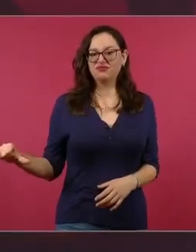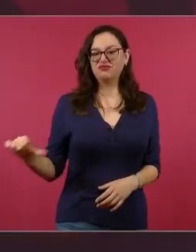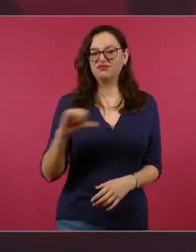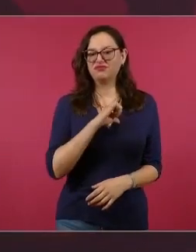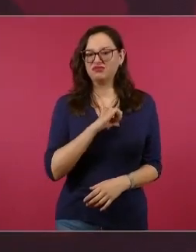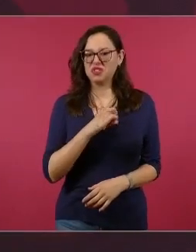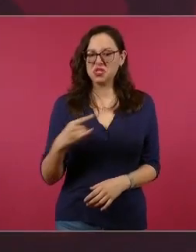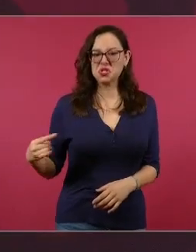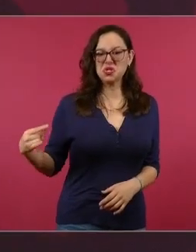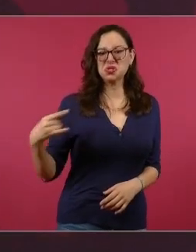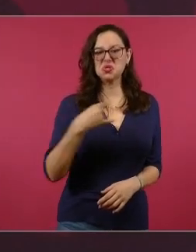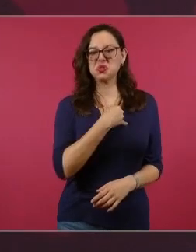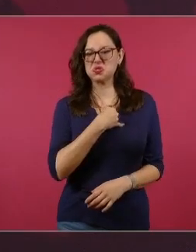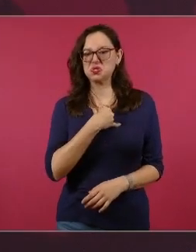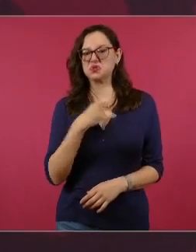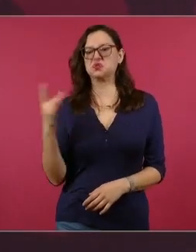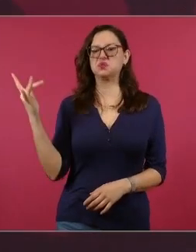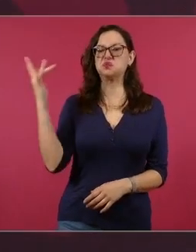clasismo,